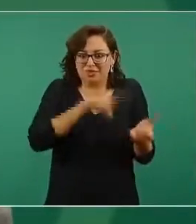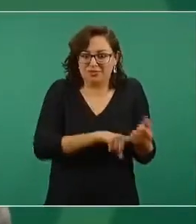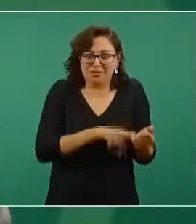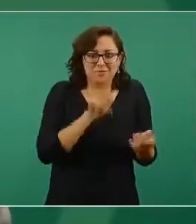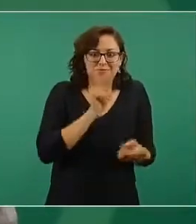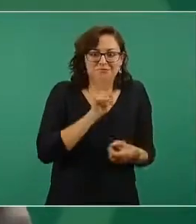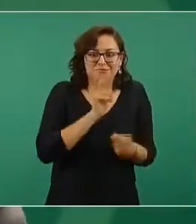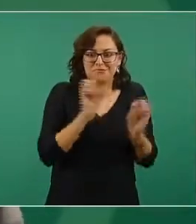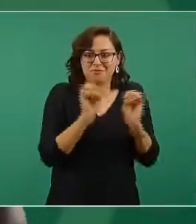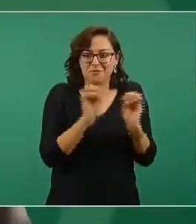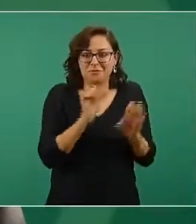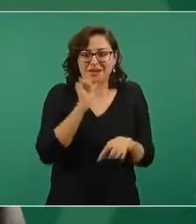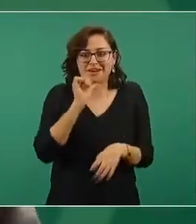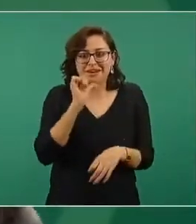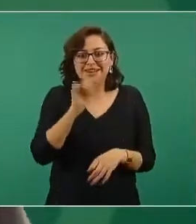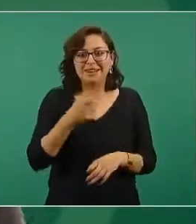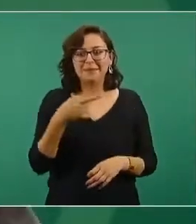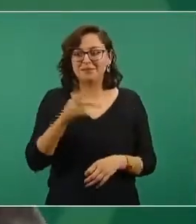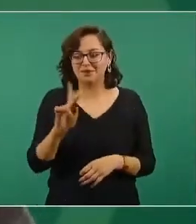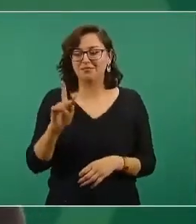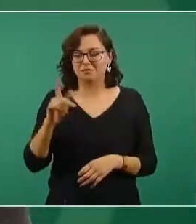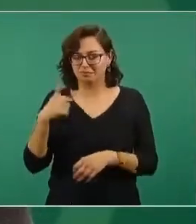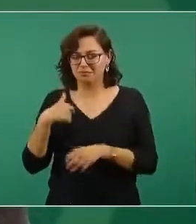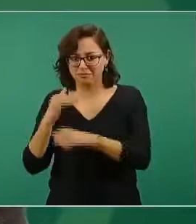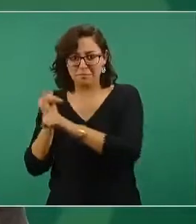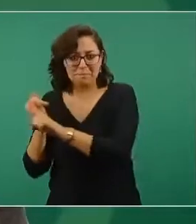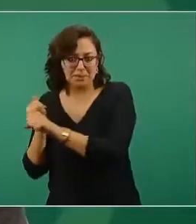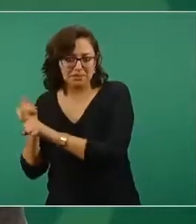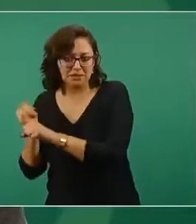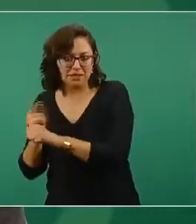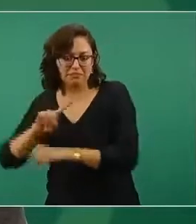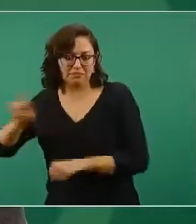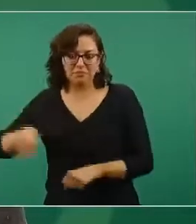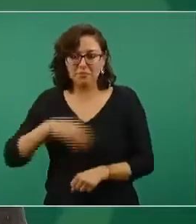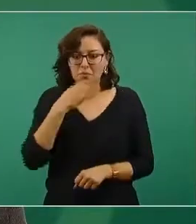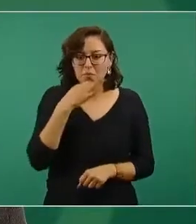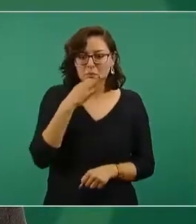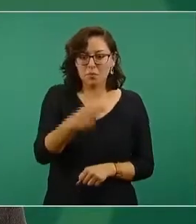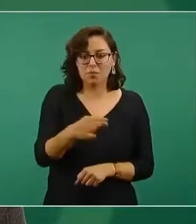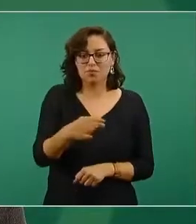ensayos clínicos, en efecto, como son… están